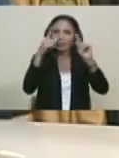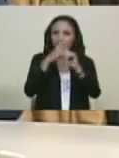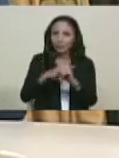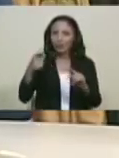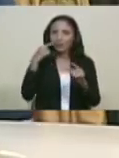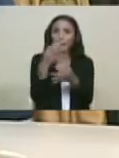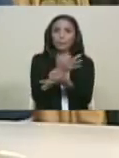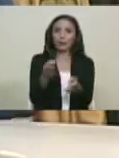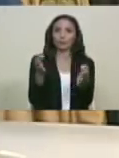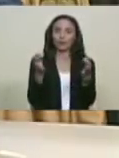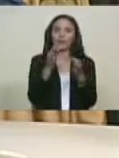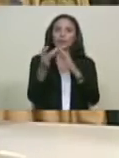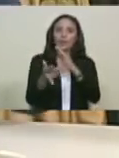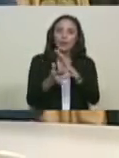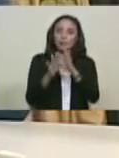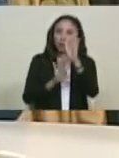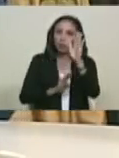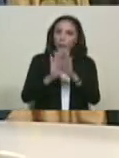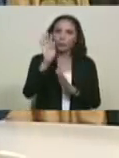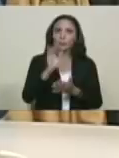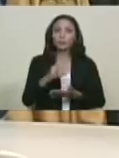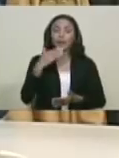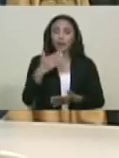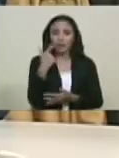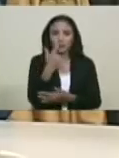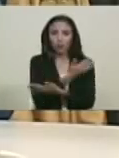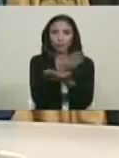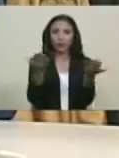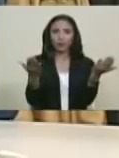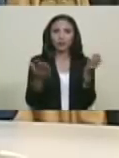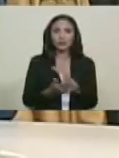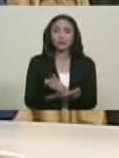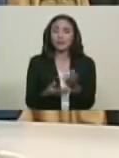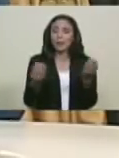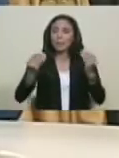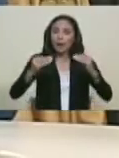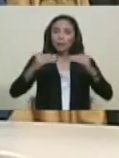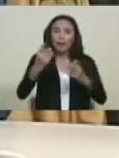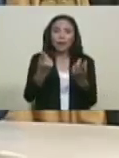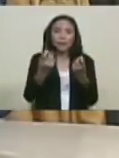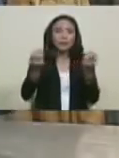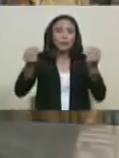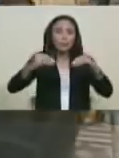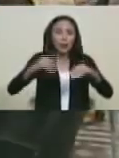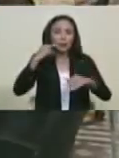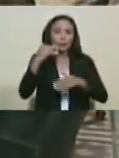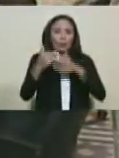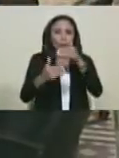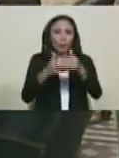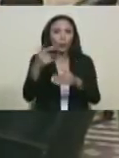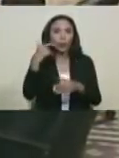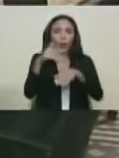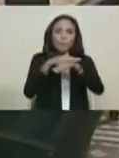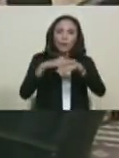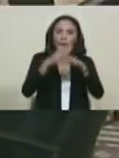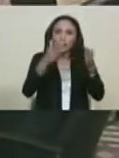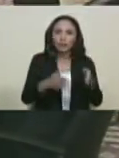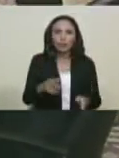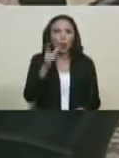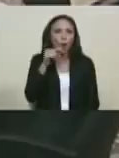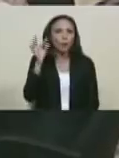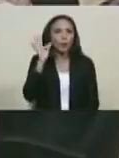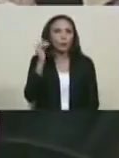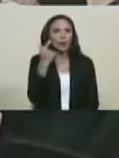técnica yo quiero agradecer al equipo falta mucho por hacer compañeros ministros ministras